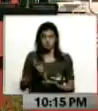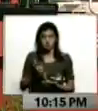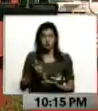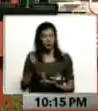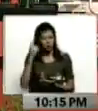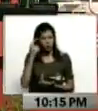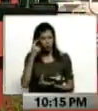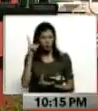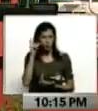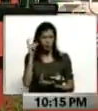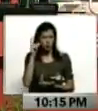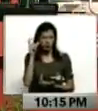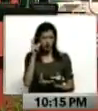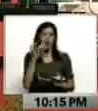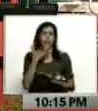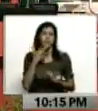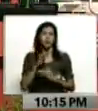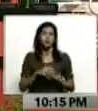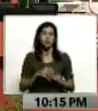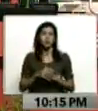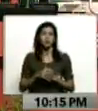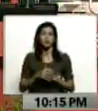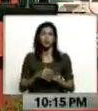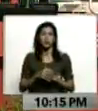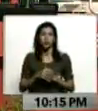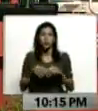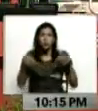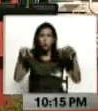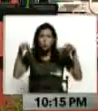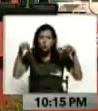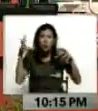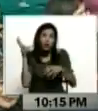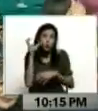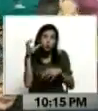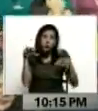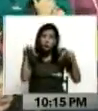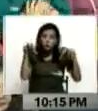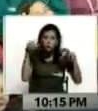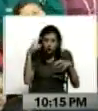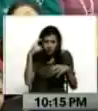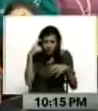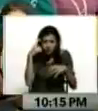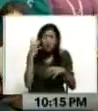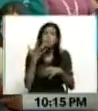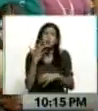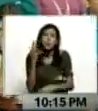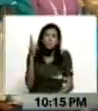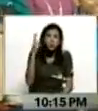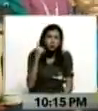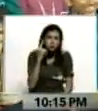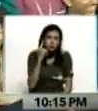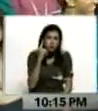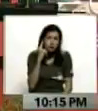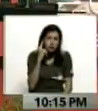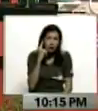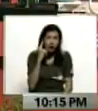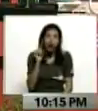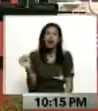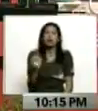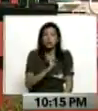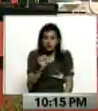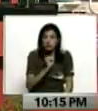lado no no un silvid de ese no un un silv del silón no un silv de un plomazo que le pasen por un